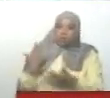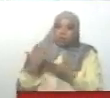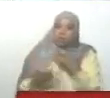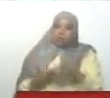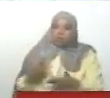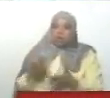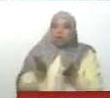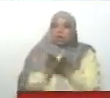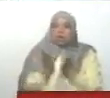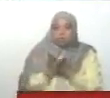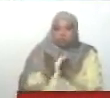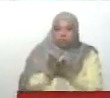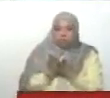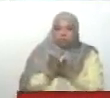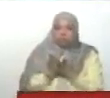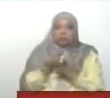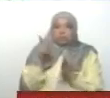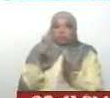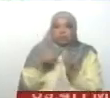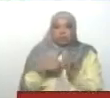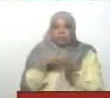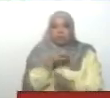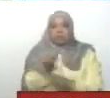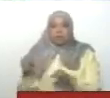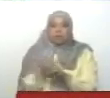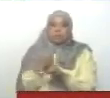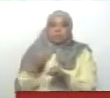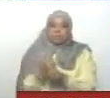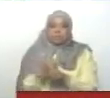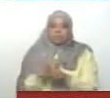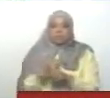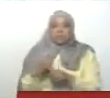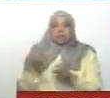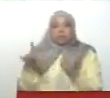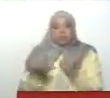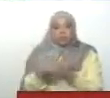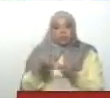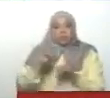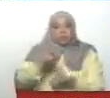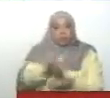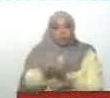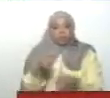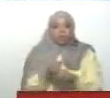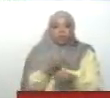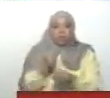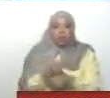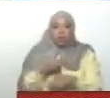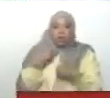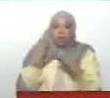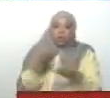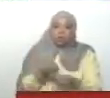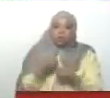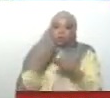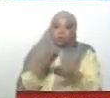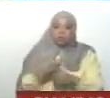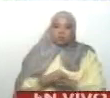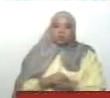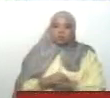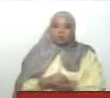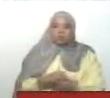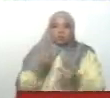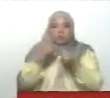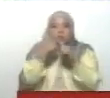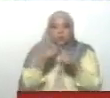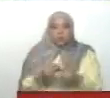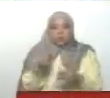tener mil escuelas, y llevarlo a las escuelas, a los liceos, a las universidades, a los consejos comunales.